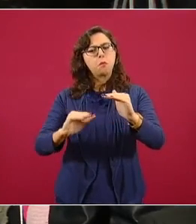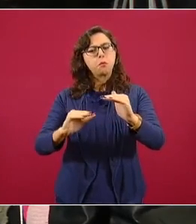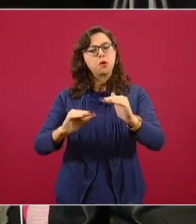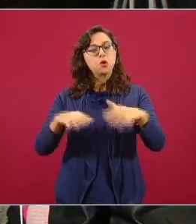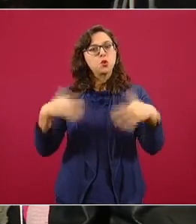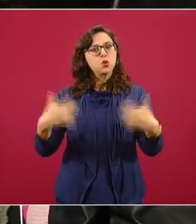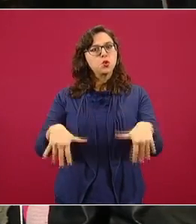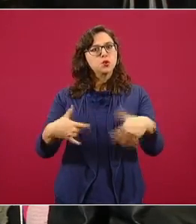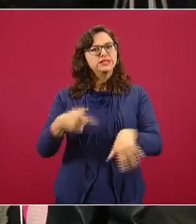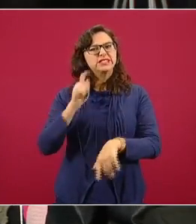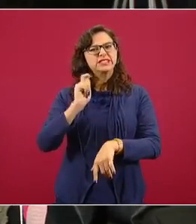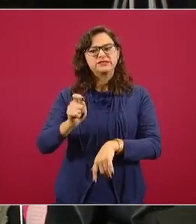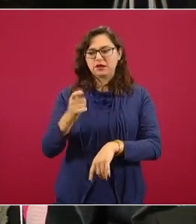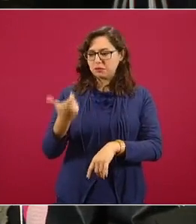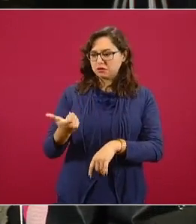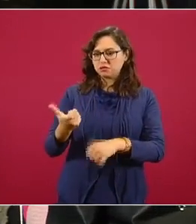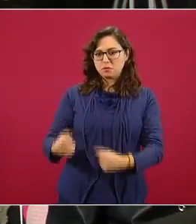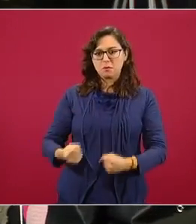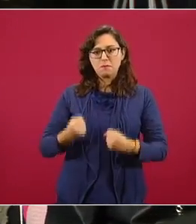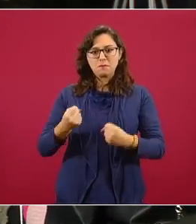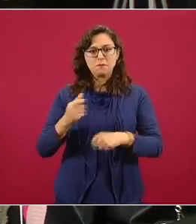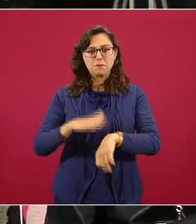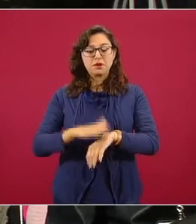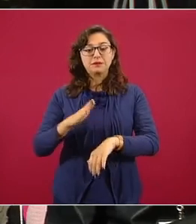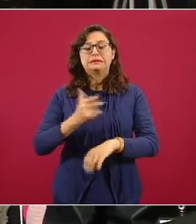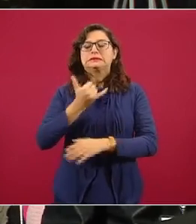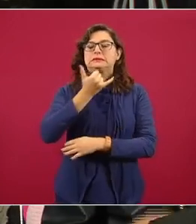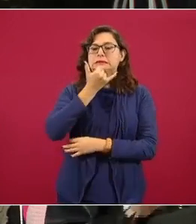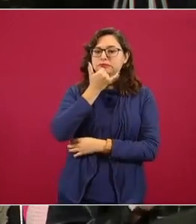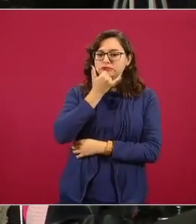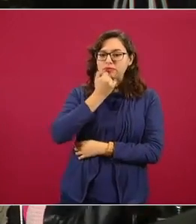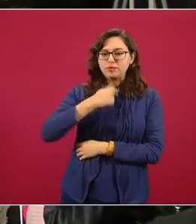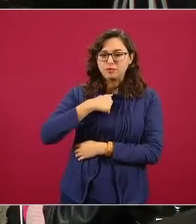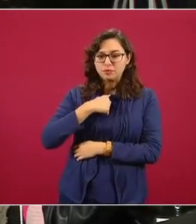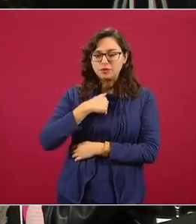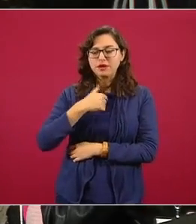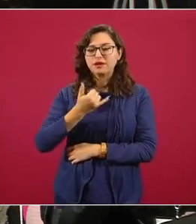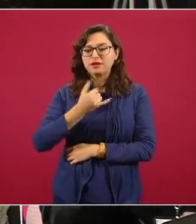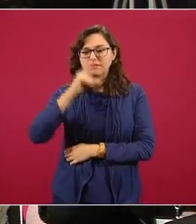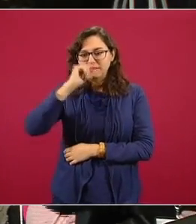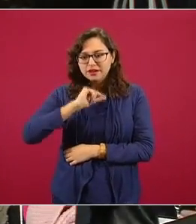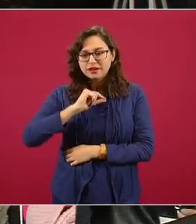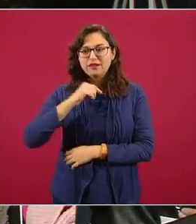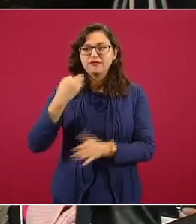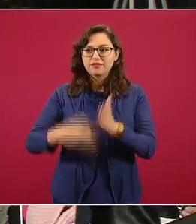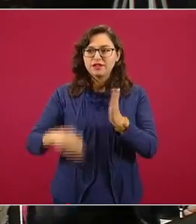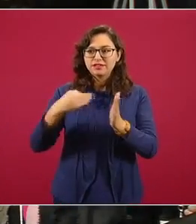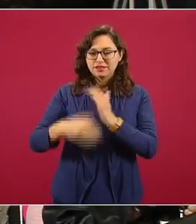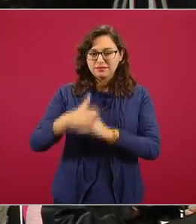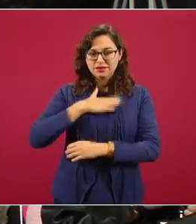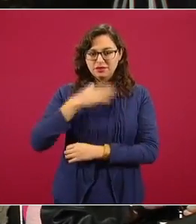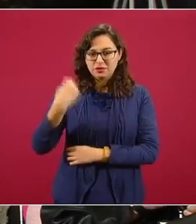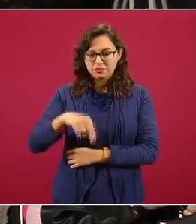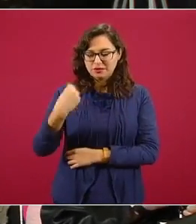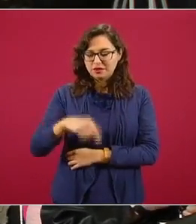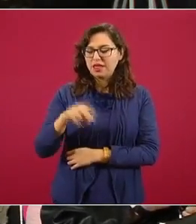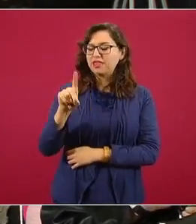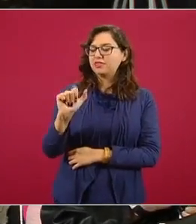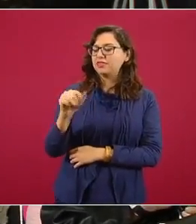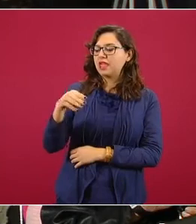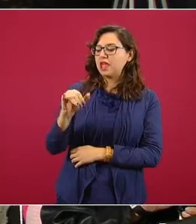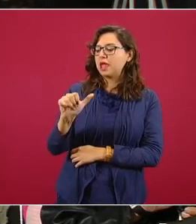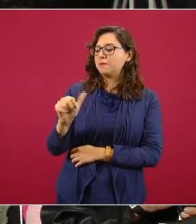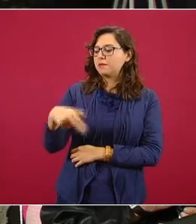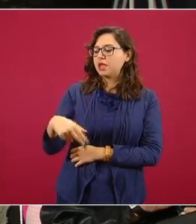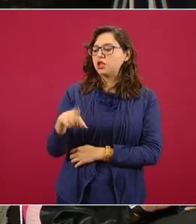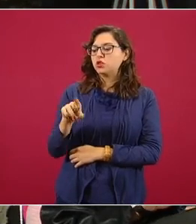de la fortaleza que tiene nuestra economía. Perdón, omití presentarme. Demián Duarte, Canal Sonora Power, Pasión por los Negocios, Política y Rock and Roll Radio, Lobos